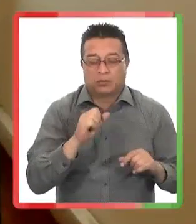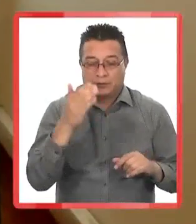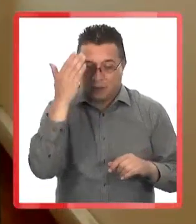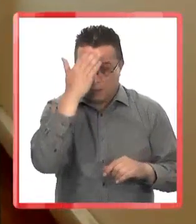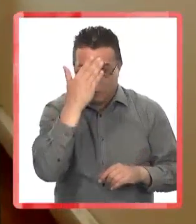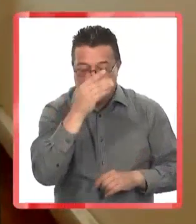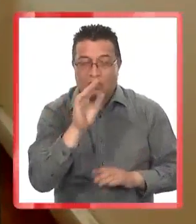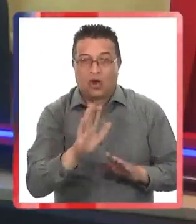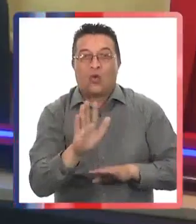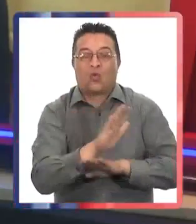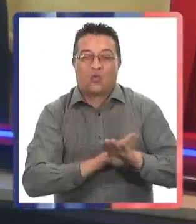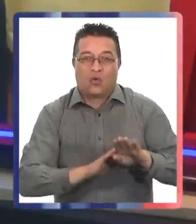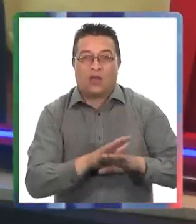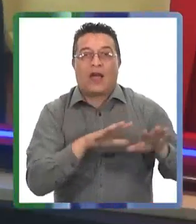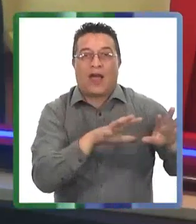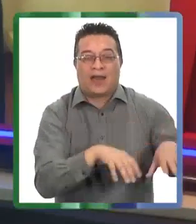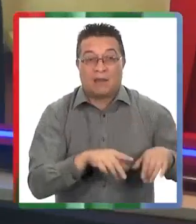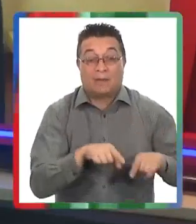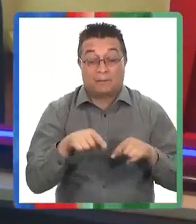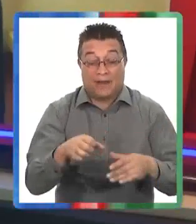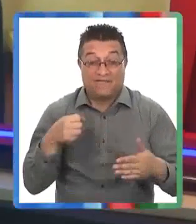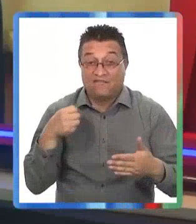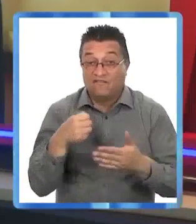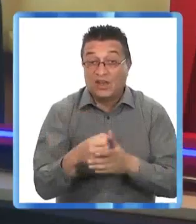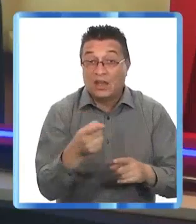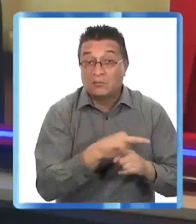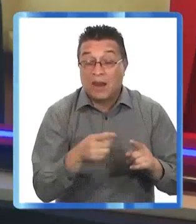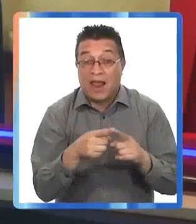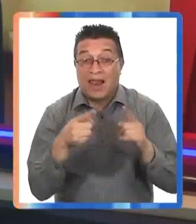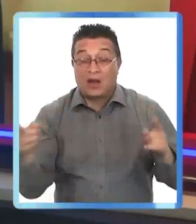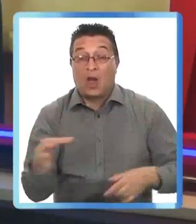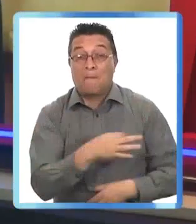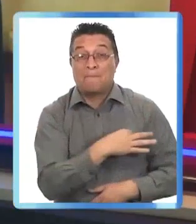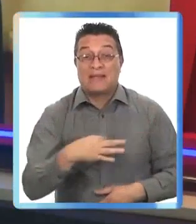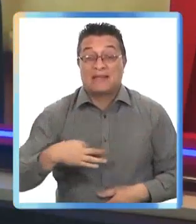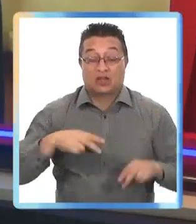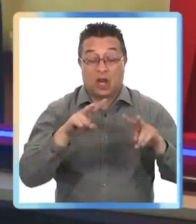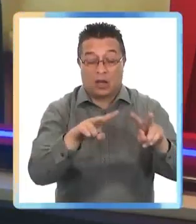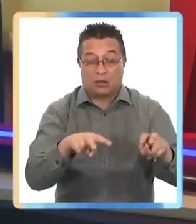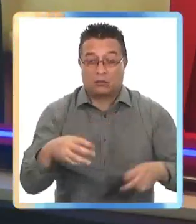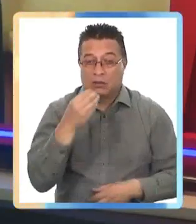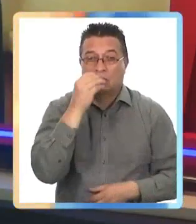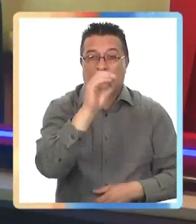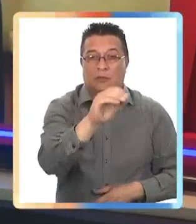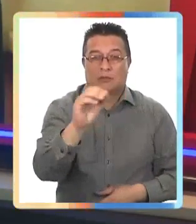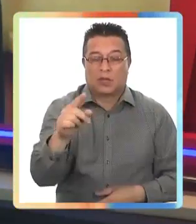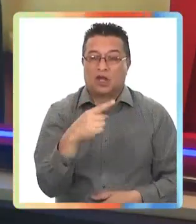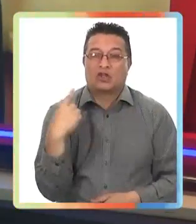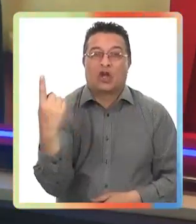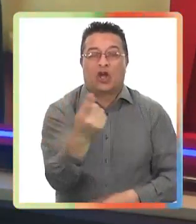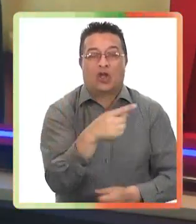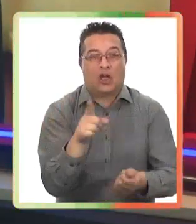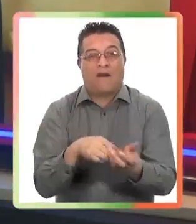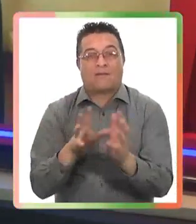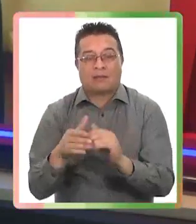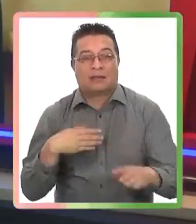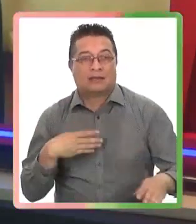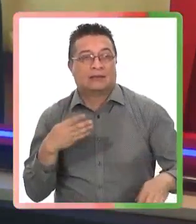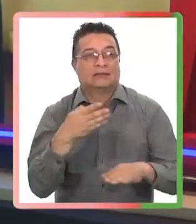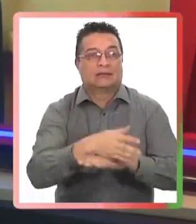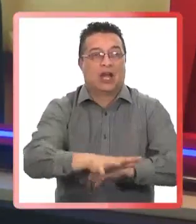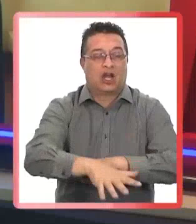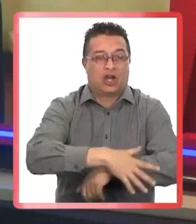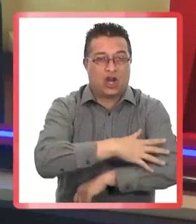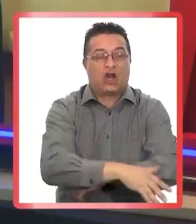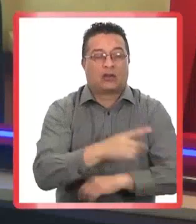el cuidado de sus animales. Este fin de semana largo, el ministro de Agricultura hacía un llamado, le decía a todas aquellas familias que quieran ir a la costa, que quieran ir a la playa,